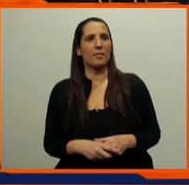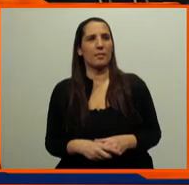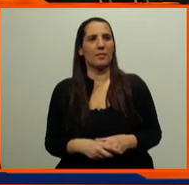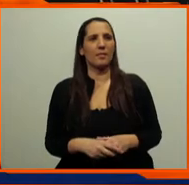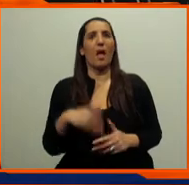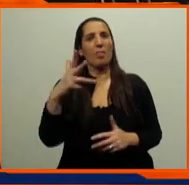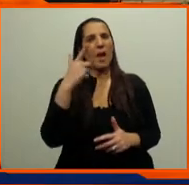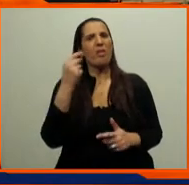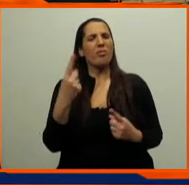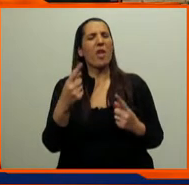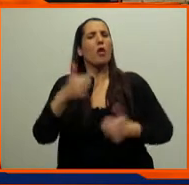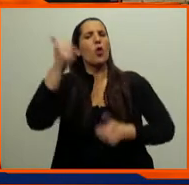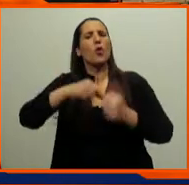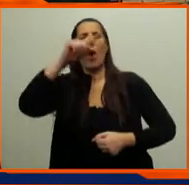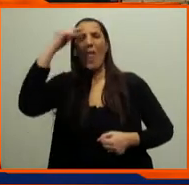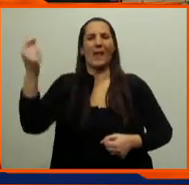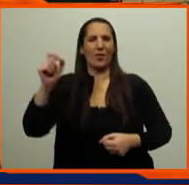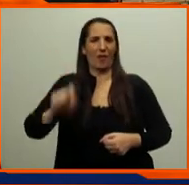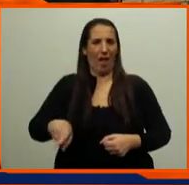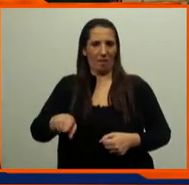del torneo nacional de clubes